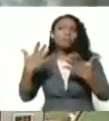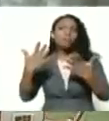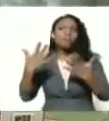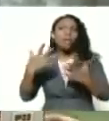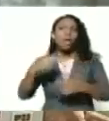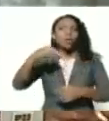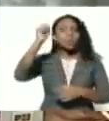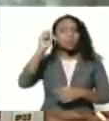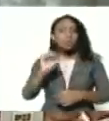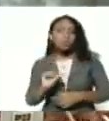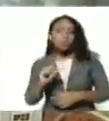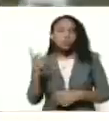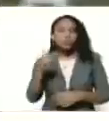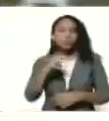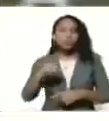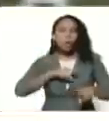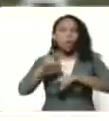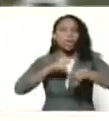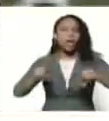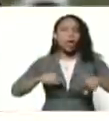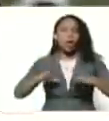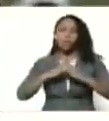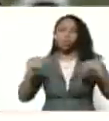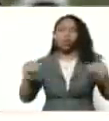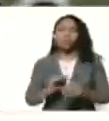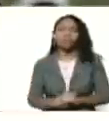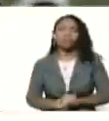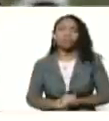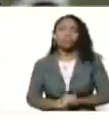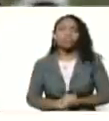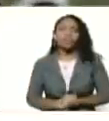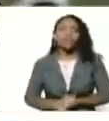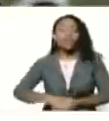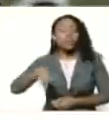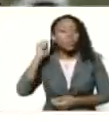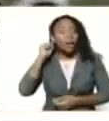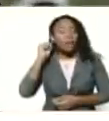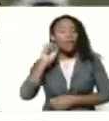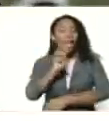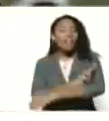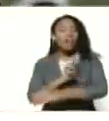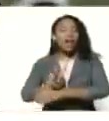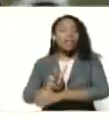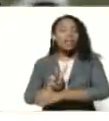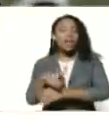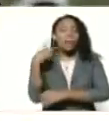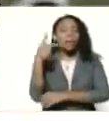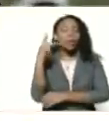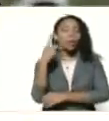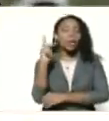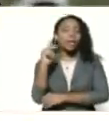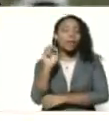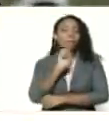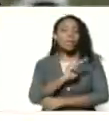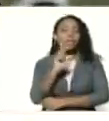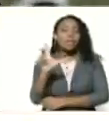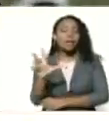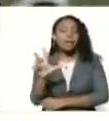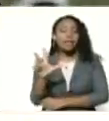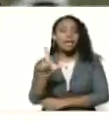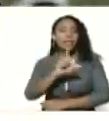Norte y sur, coordinadora de todo, pues. Aragré del Valle Bastos, coordinadora de la parroquia 23 de